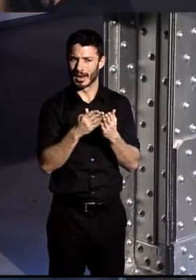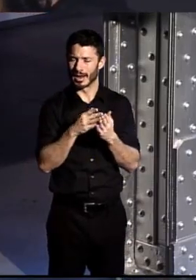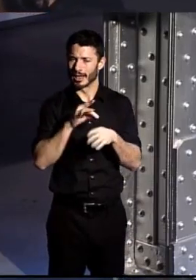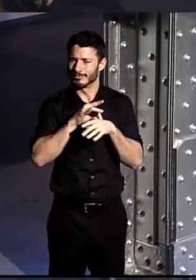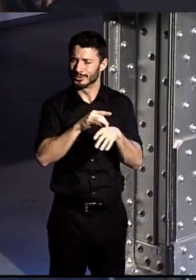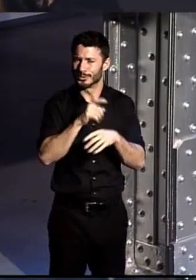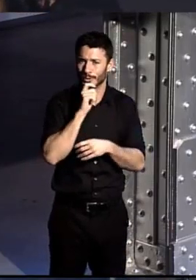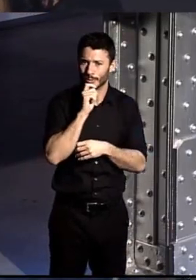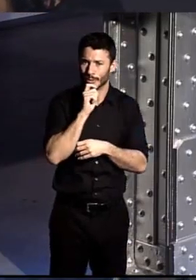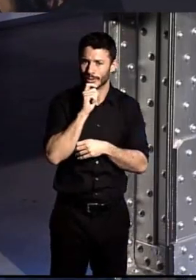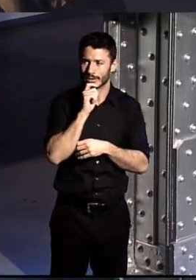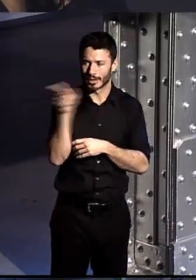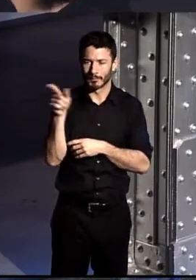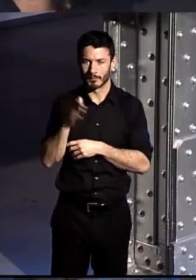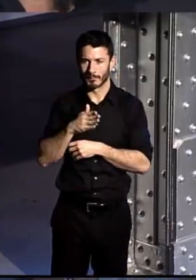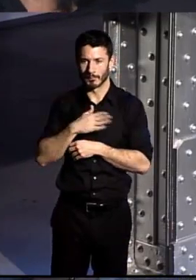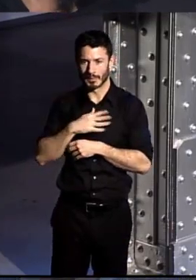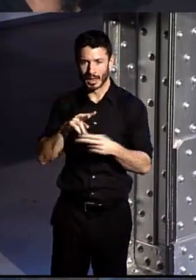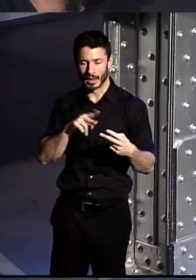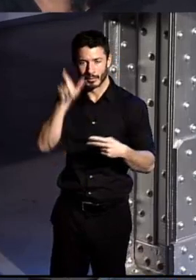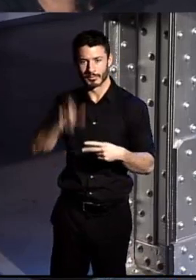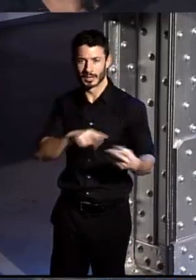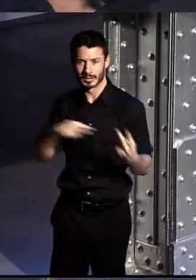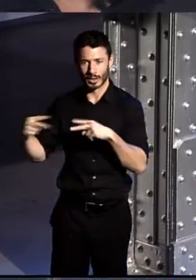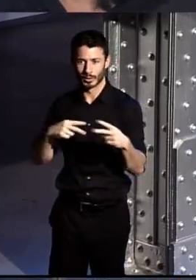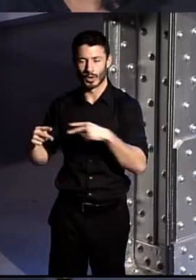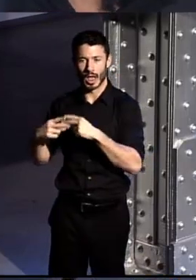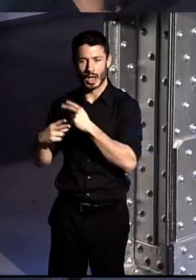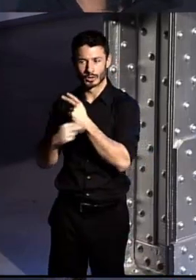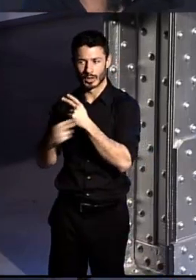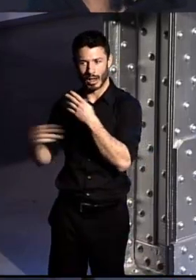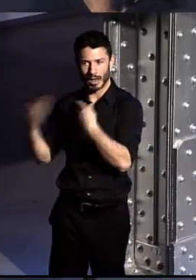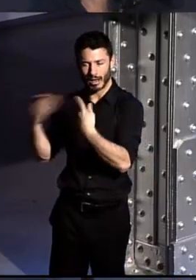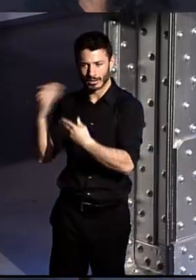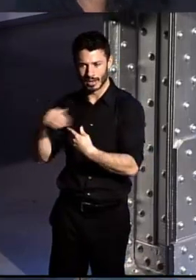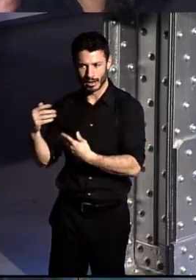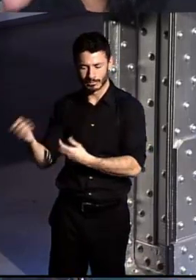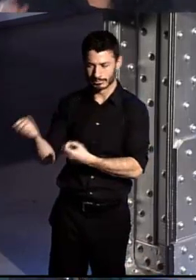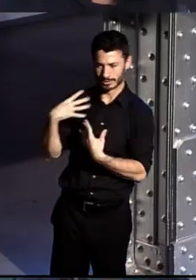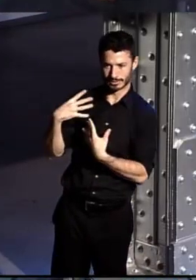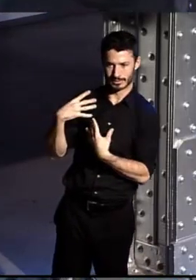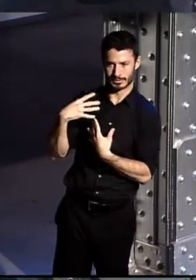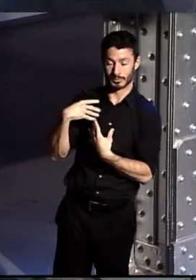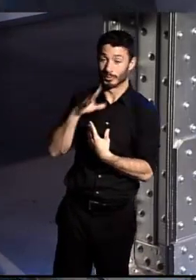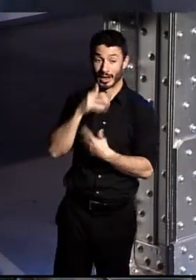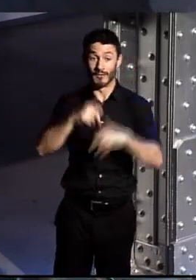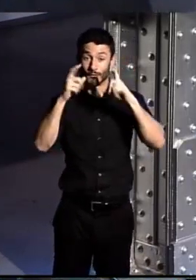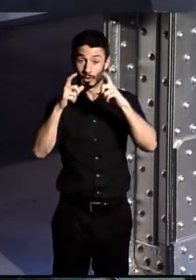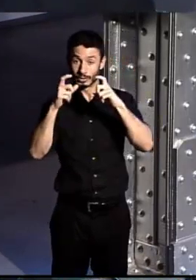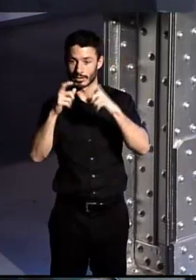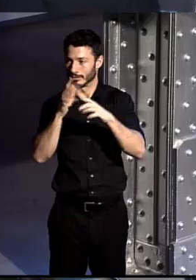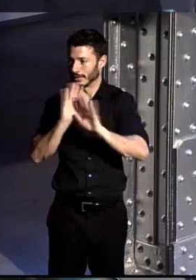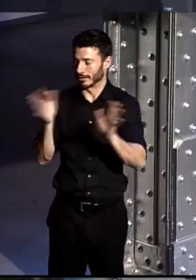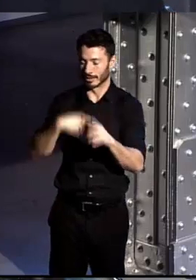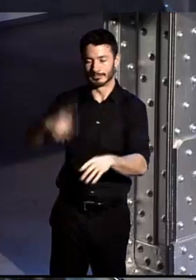mi traductora sueca y yo me he quedado con mi editora sueca y me he quedado así y me dice, es que la foto, y he dicho, ya está. Y voy a